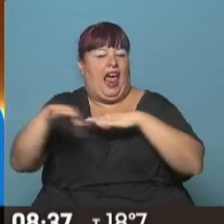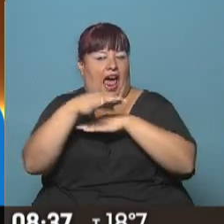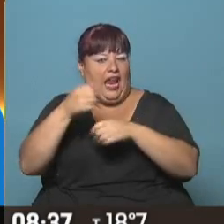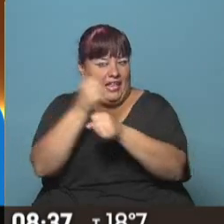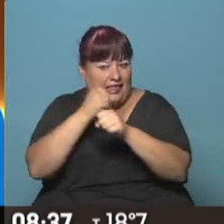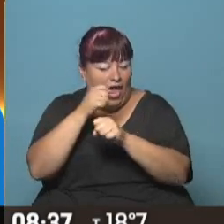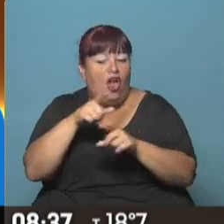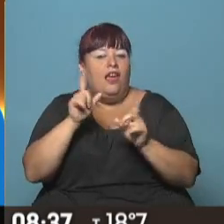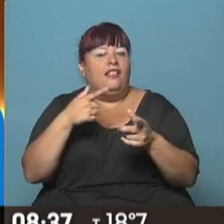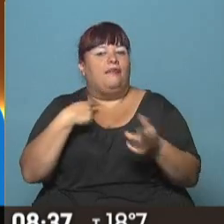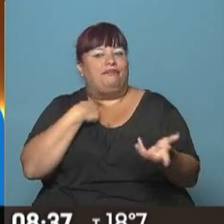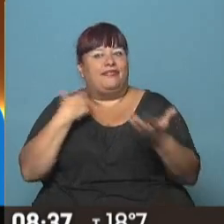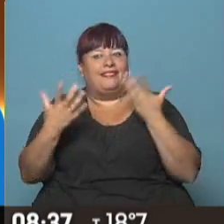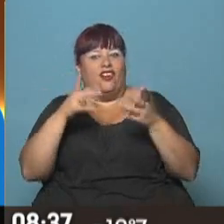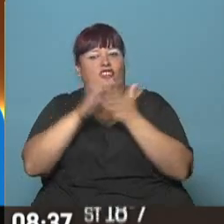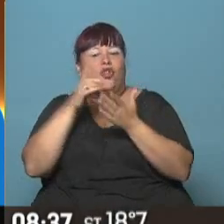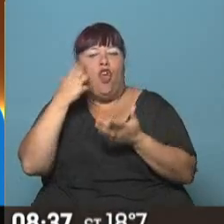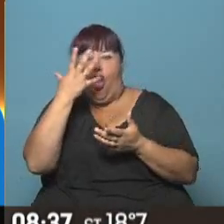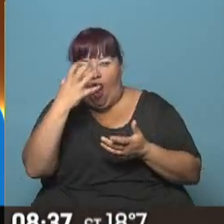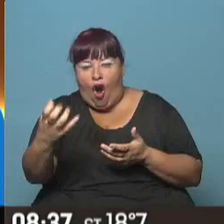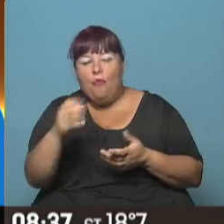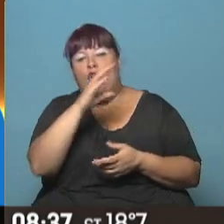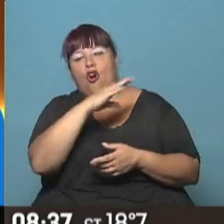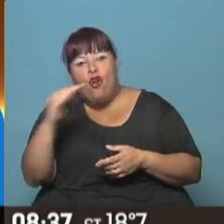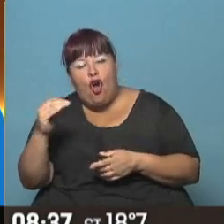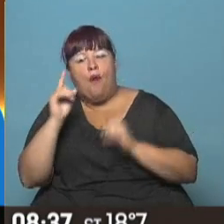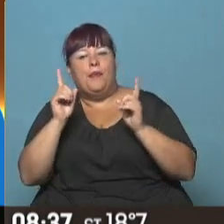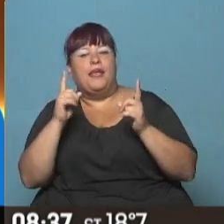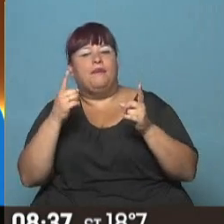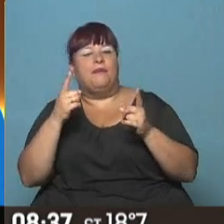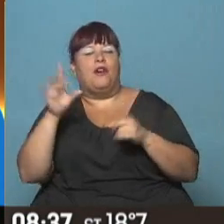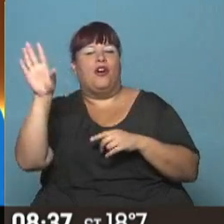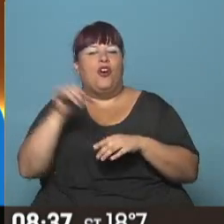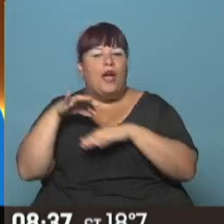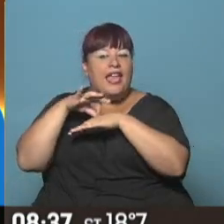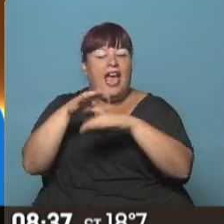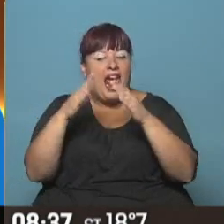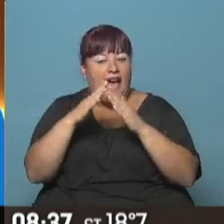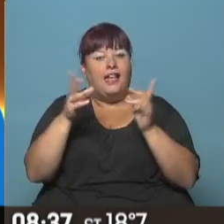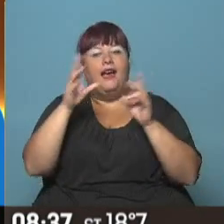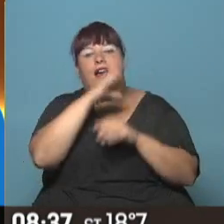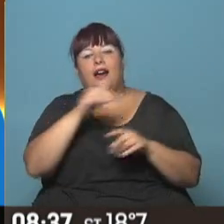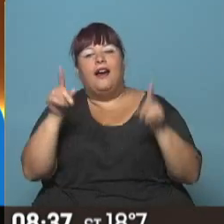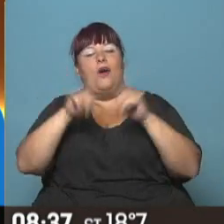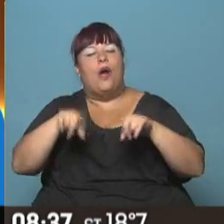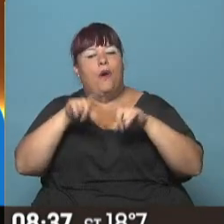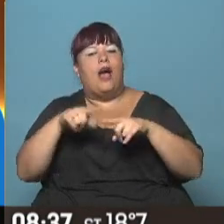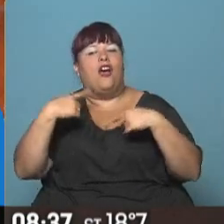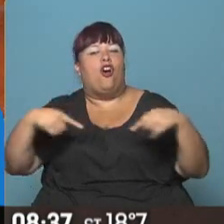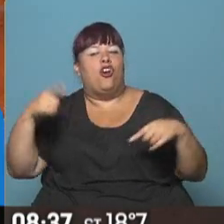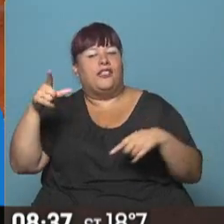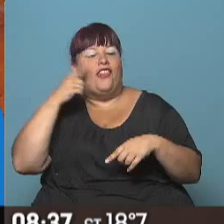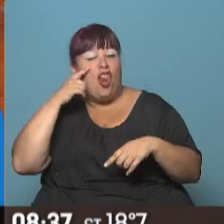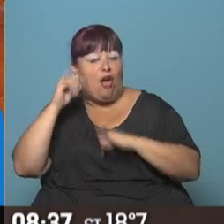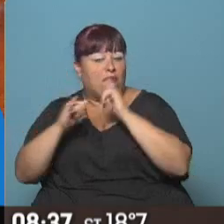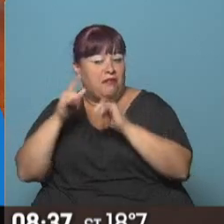y termina un poco atrapado en Le Corbusier, repitiendo los valores de guía de esa casa, repitiendo los valores de Le